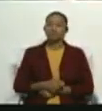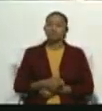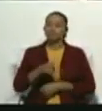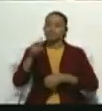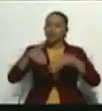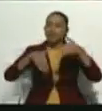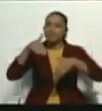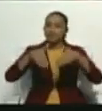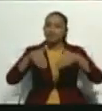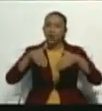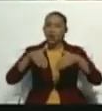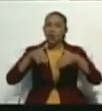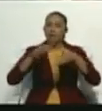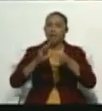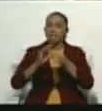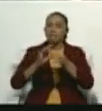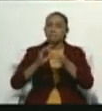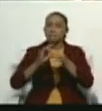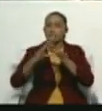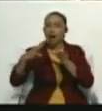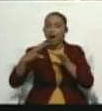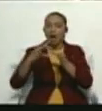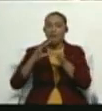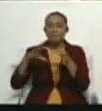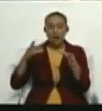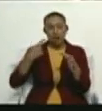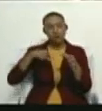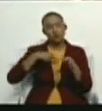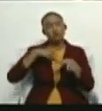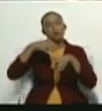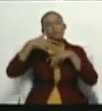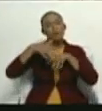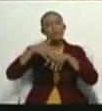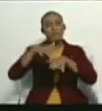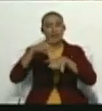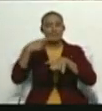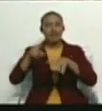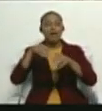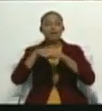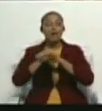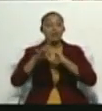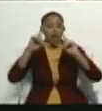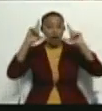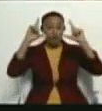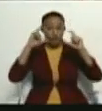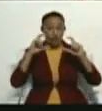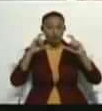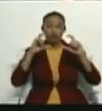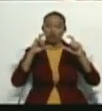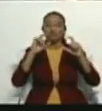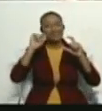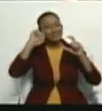que dividieron, hicimos una caminata. Por ahí está una foto que tomó Fraso